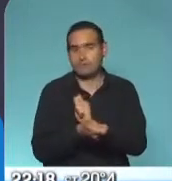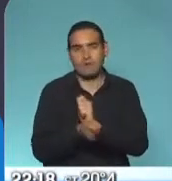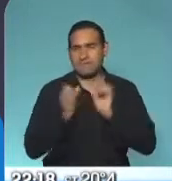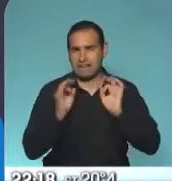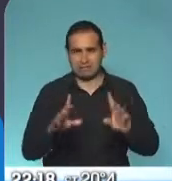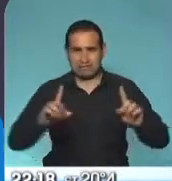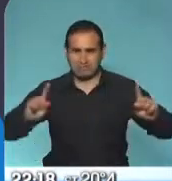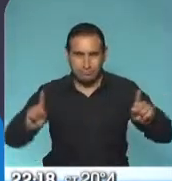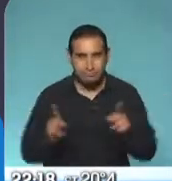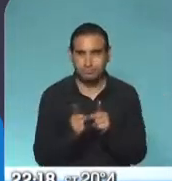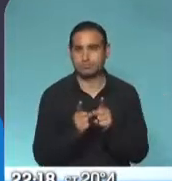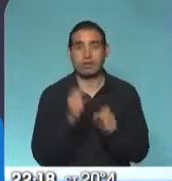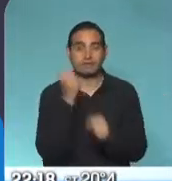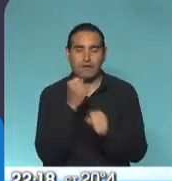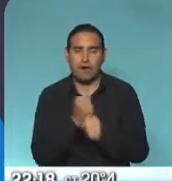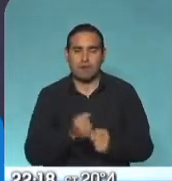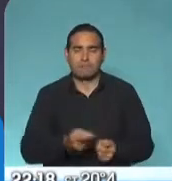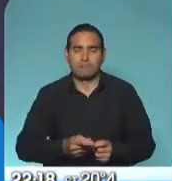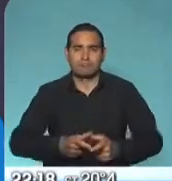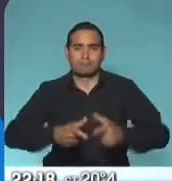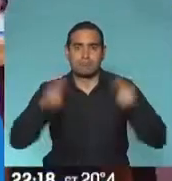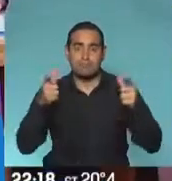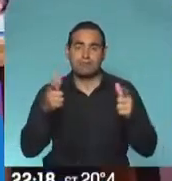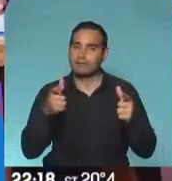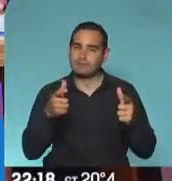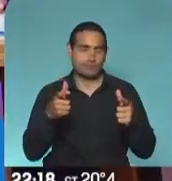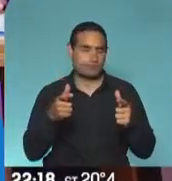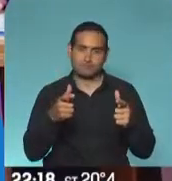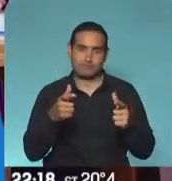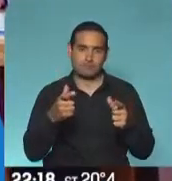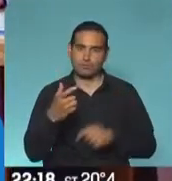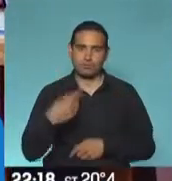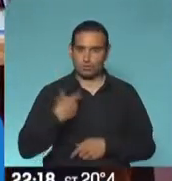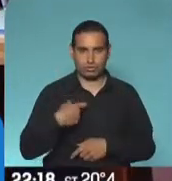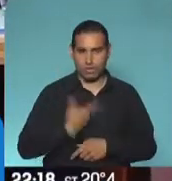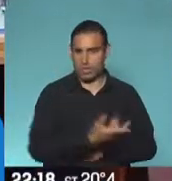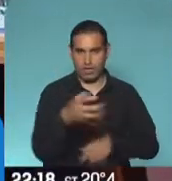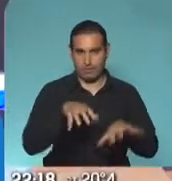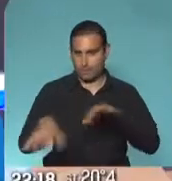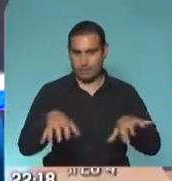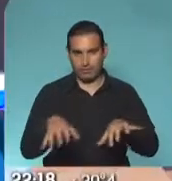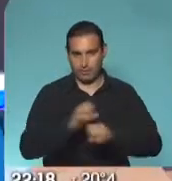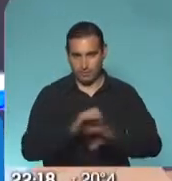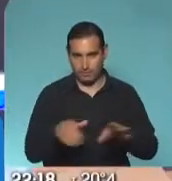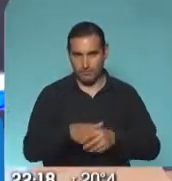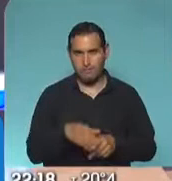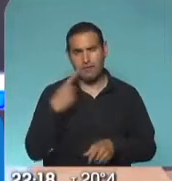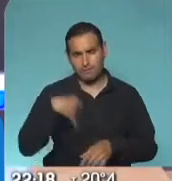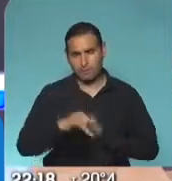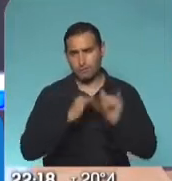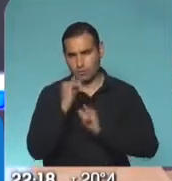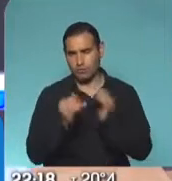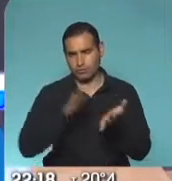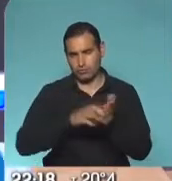vacaciones, con aumento del trabajo, con unas condiciones de una brecha social en Ecuador descomunal, ¿no? Seguiremos seguramente analizando este tema porque